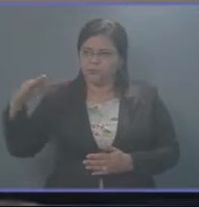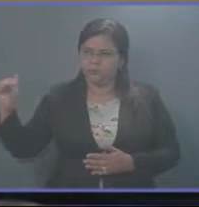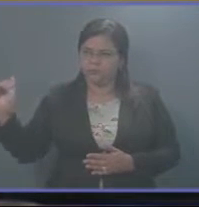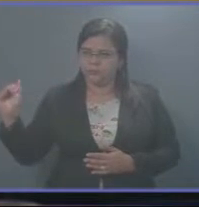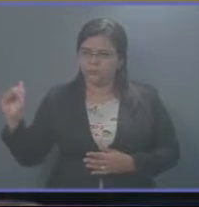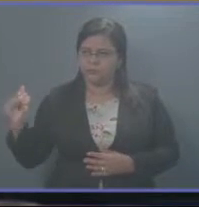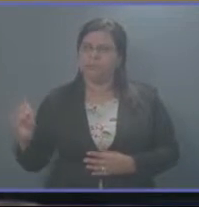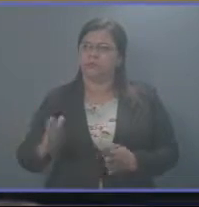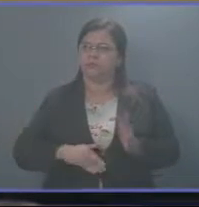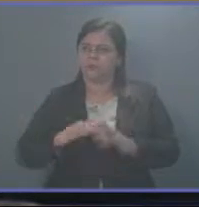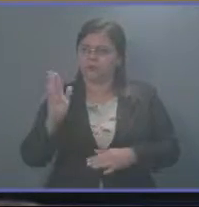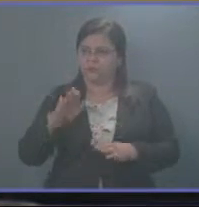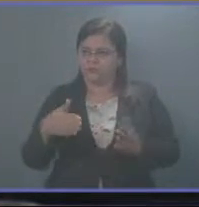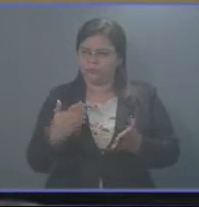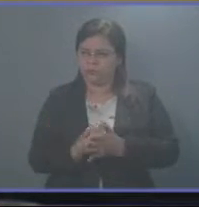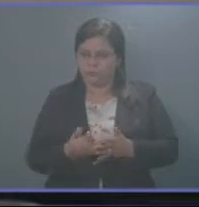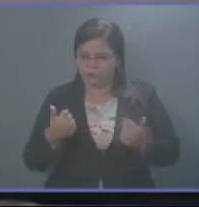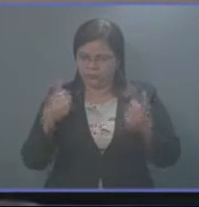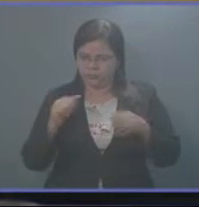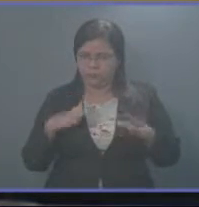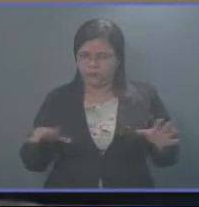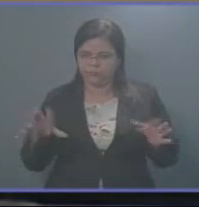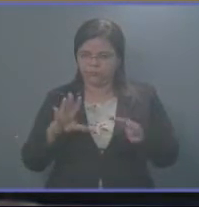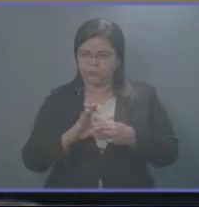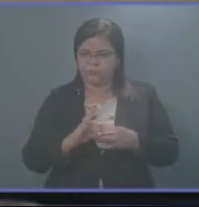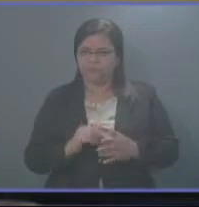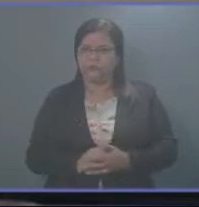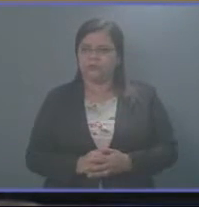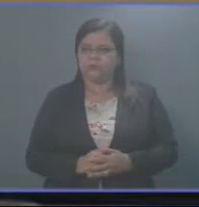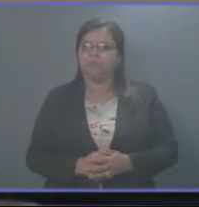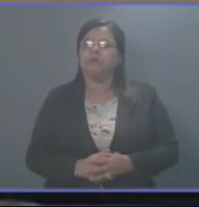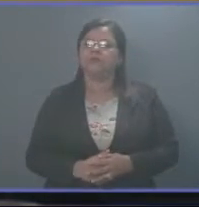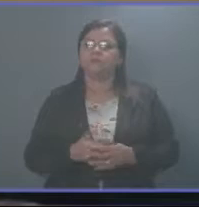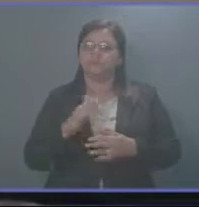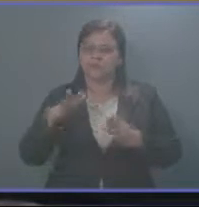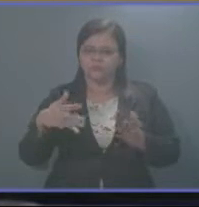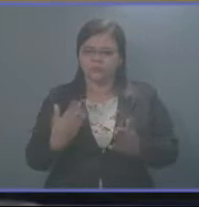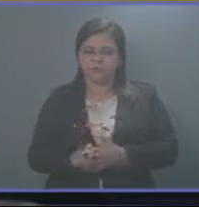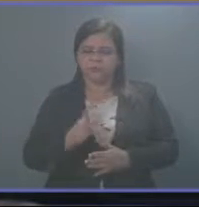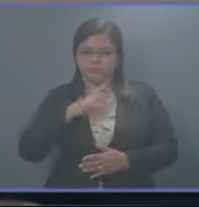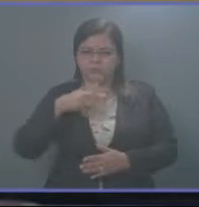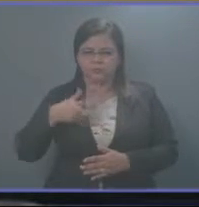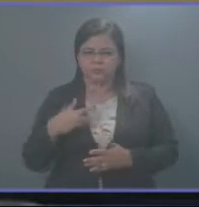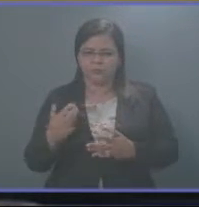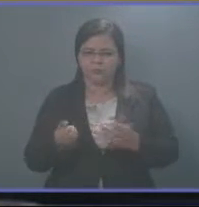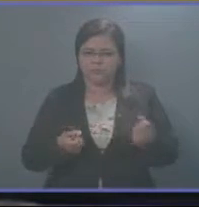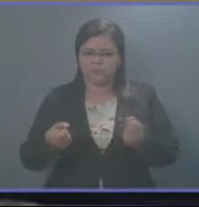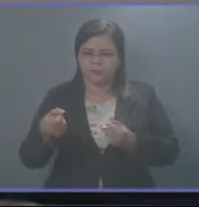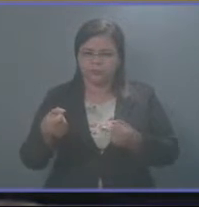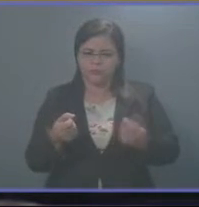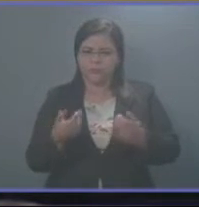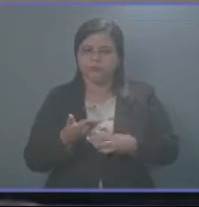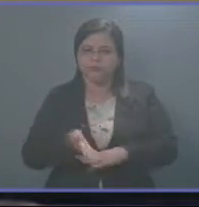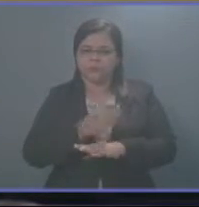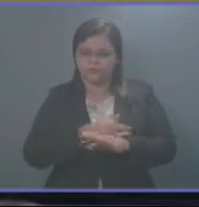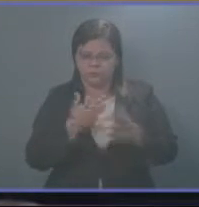permiso otorgado, han traspasado a favor de terceros la propiedad de los vehículos con los cuales brindaban dicho